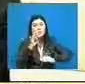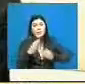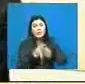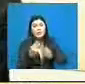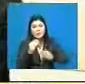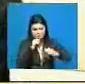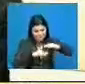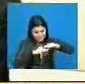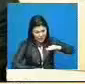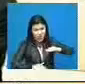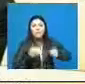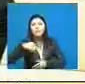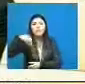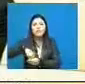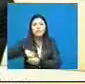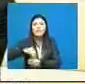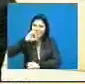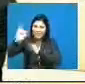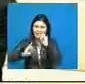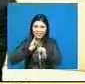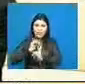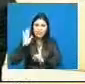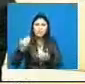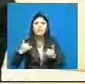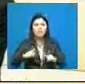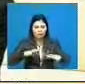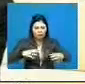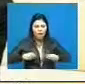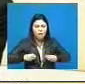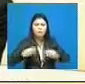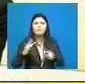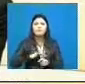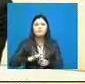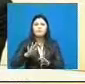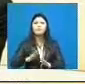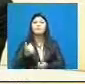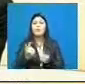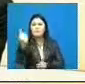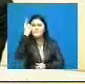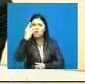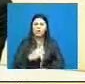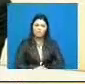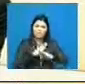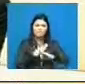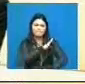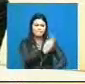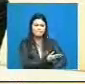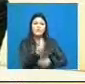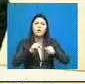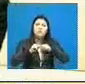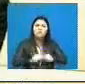el Fondo Monetario Internacional, acertada implementación de un marco de política sólida que aseguró la